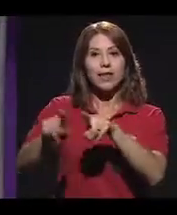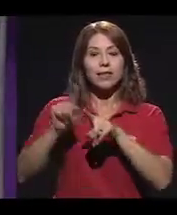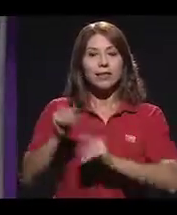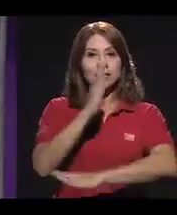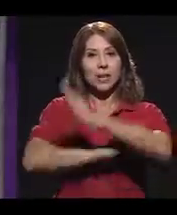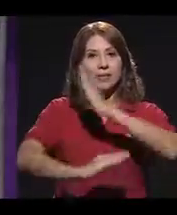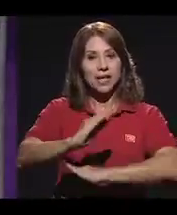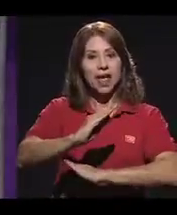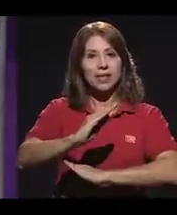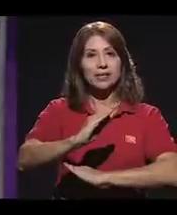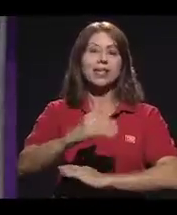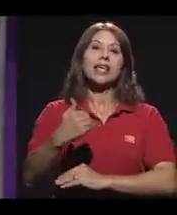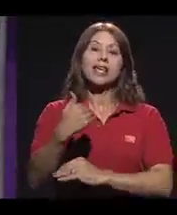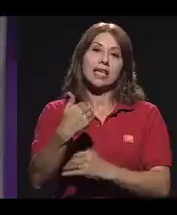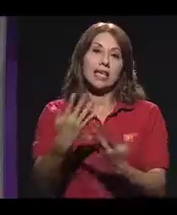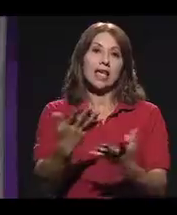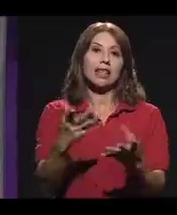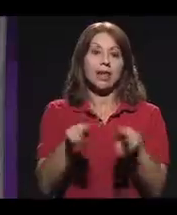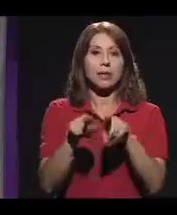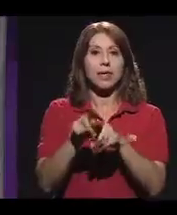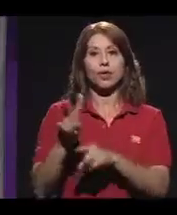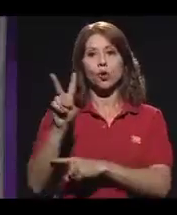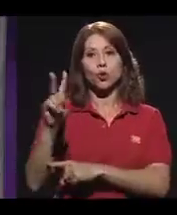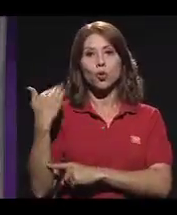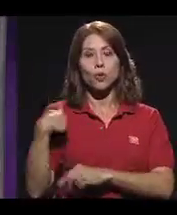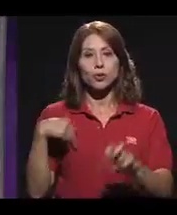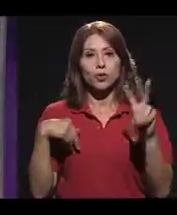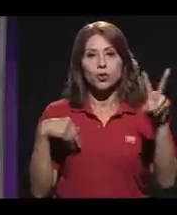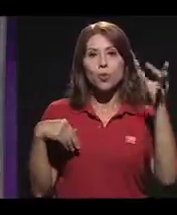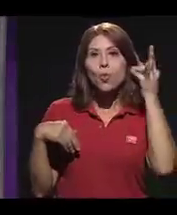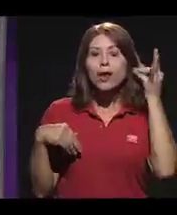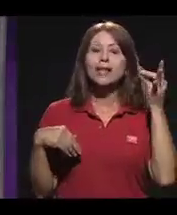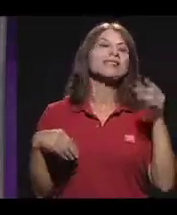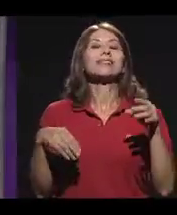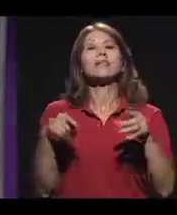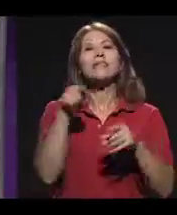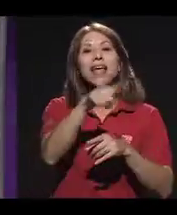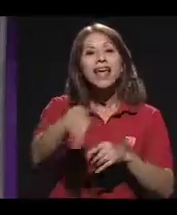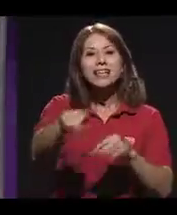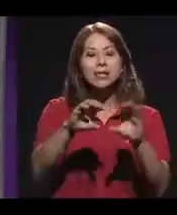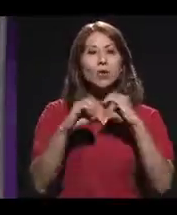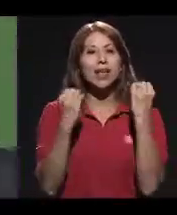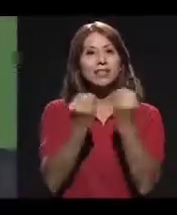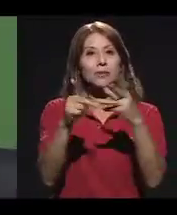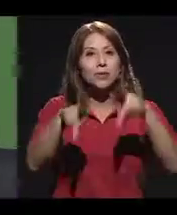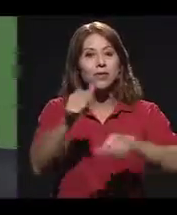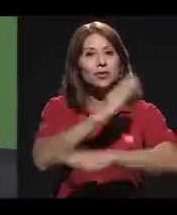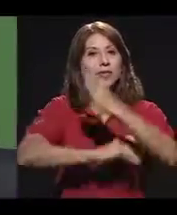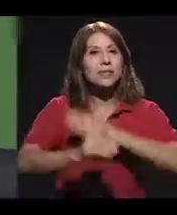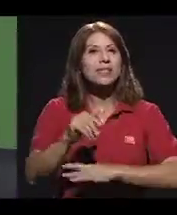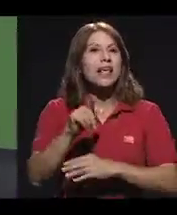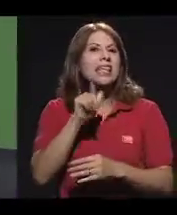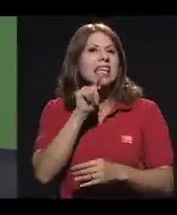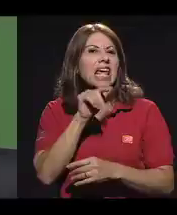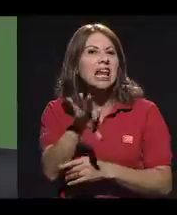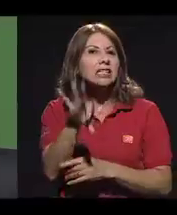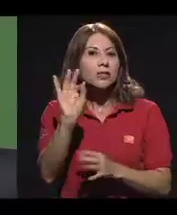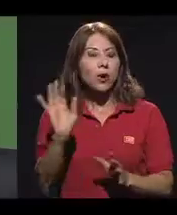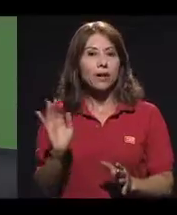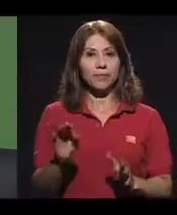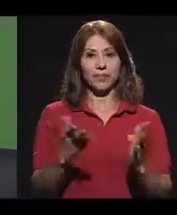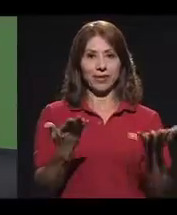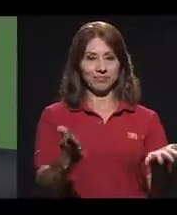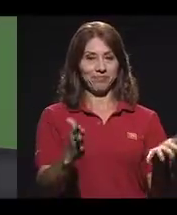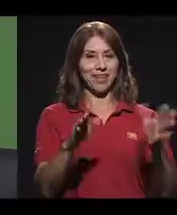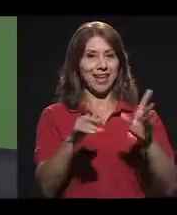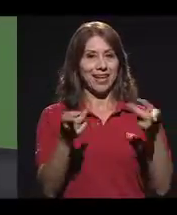y 2 mujeres, ¿verdad? Es así. ¿Cómo se va a hacer también para designar a estas organizaciones? ¿Quién las escoge? Sí, bueno, en el caso de las organizaciones de